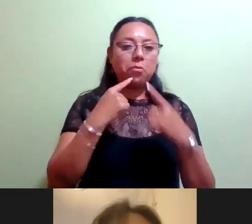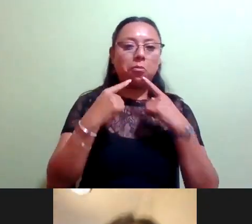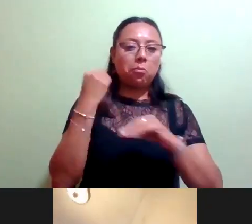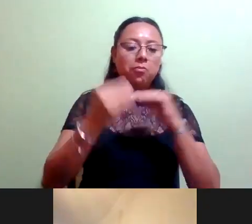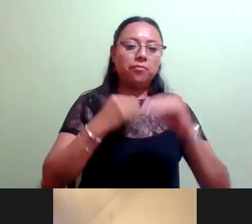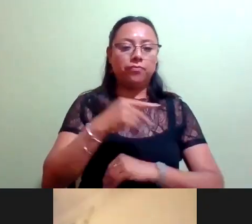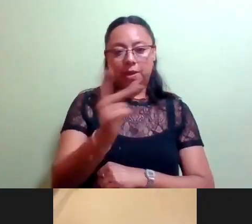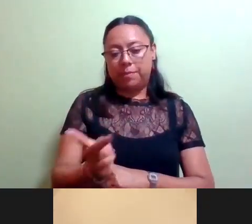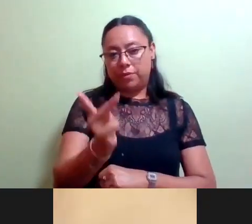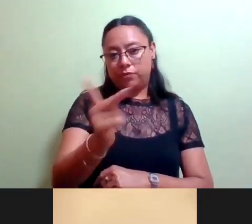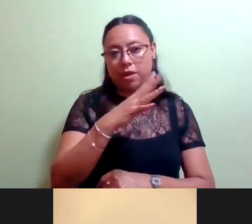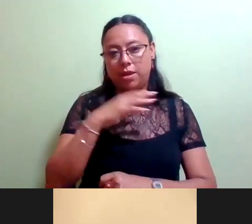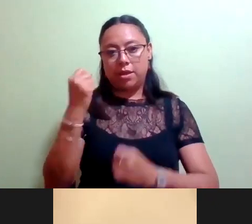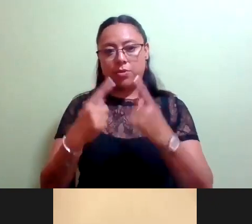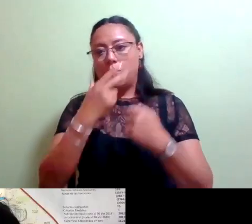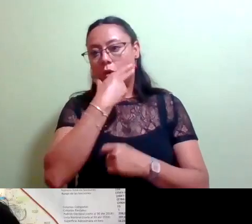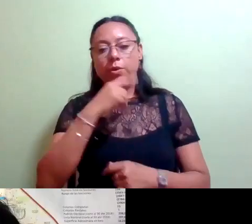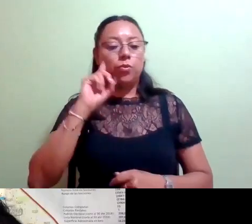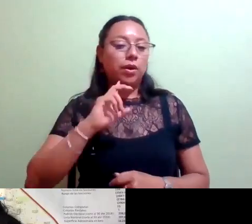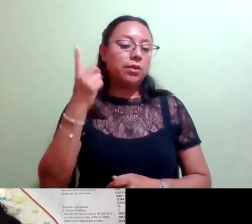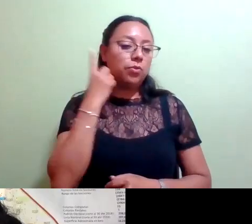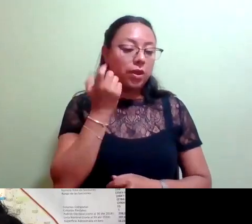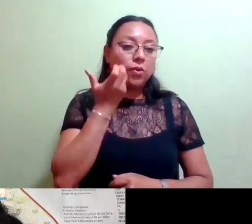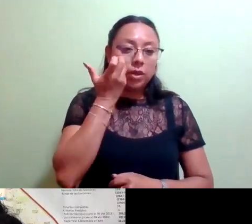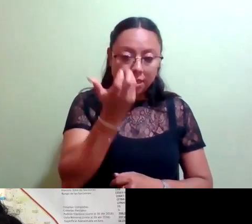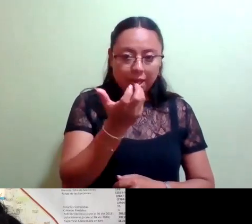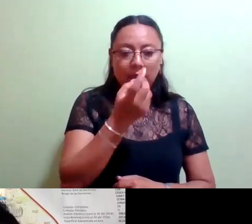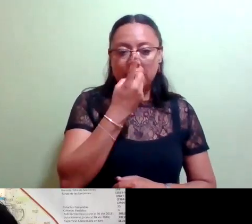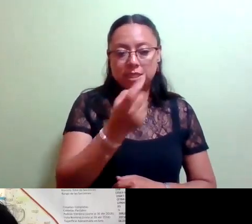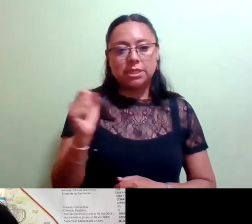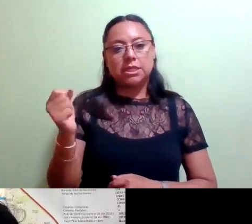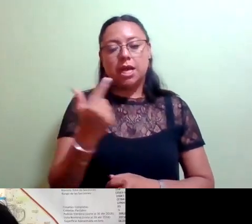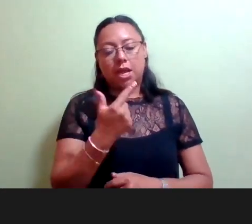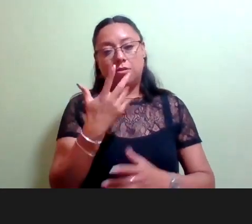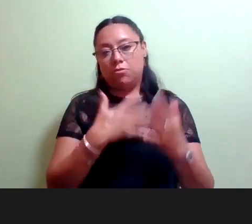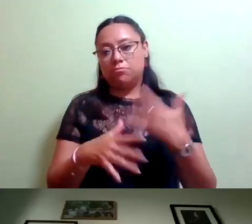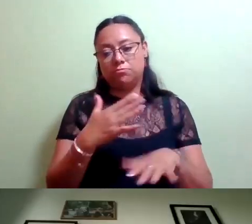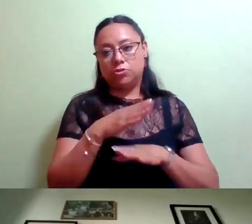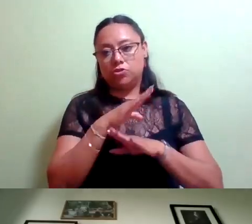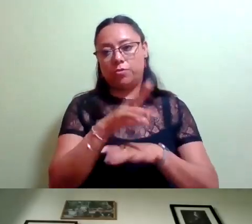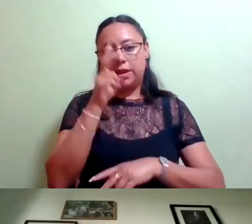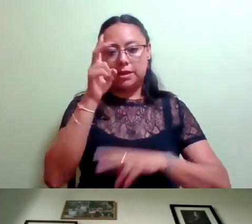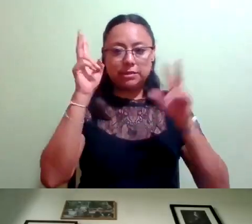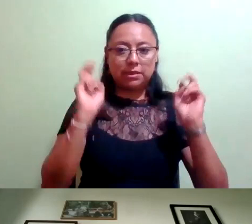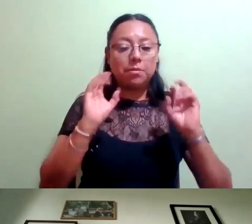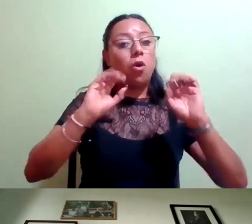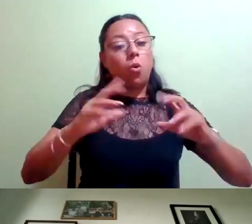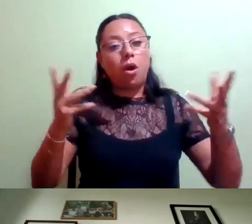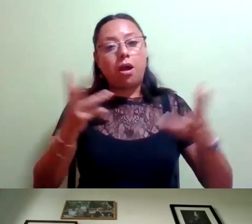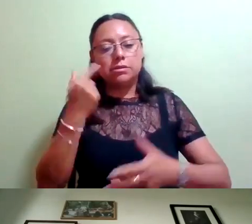alguna diputada o diputado que desea hacer uso de la palabra o hacer alguna propuesta